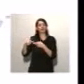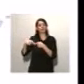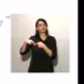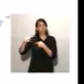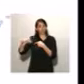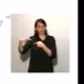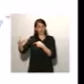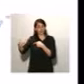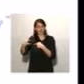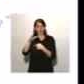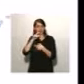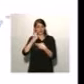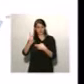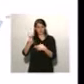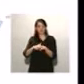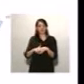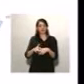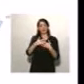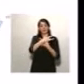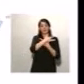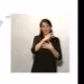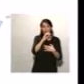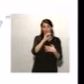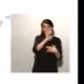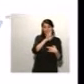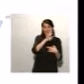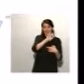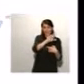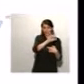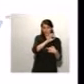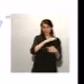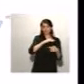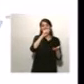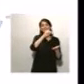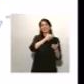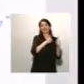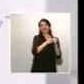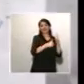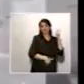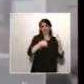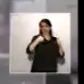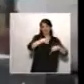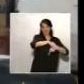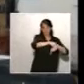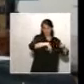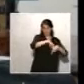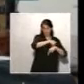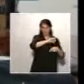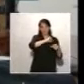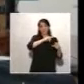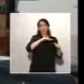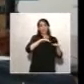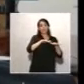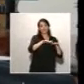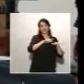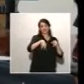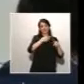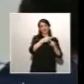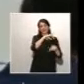instante, son María José Rayo, la secretaria general de Transportes, Movilidad y Agenda Urbana,